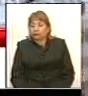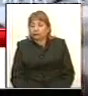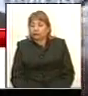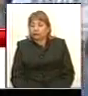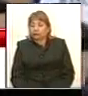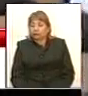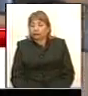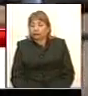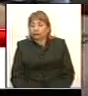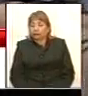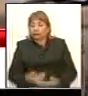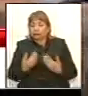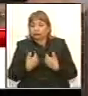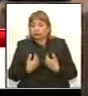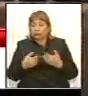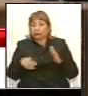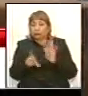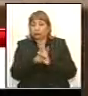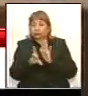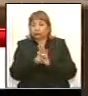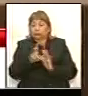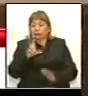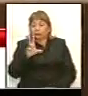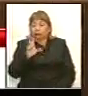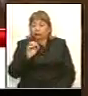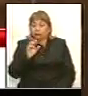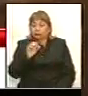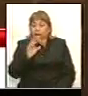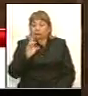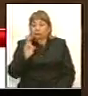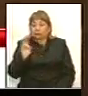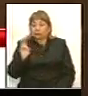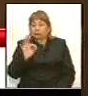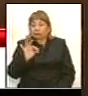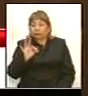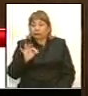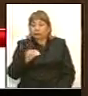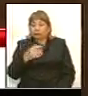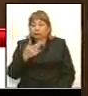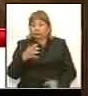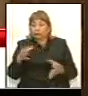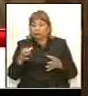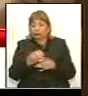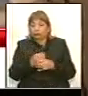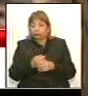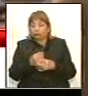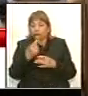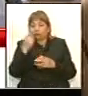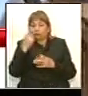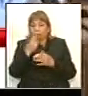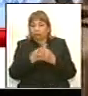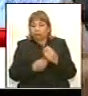tengo una ley, ya es ley, la 30779, que fue aprobada, me parece, por unanimidad en el Congreso,